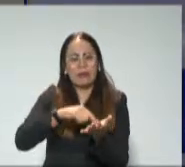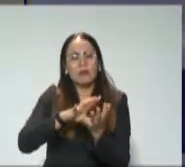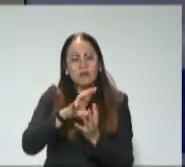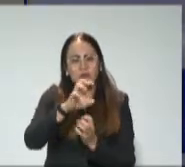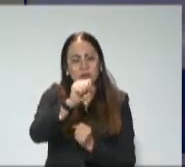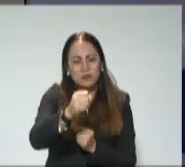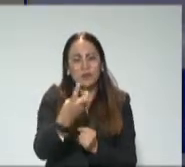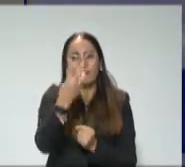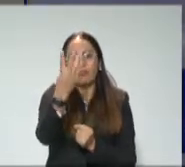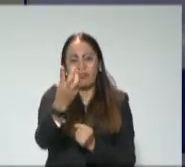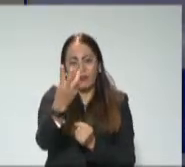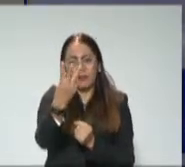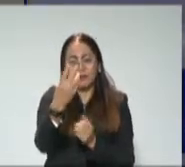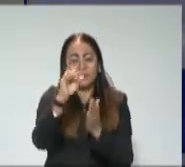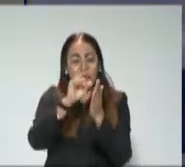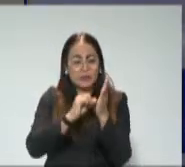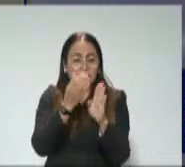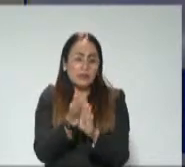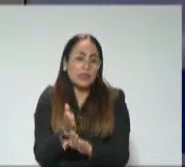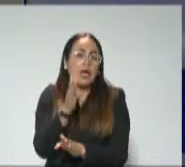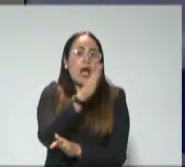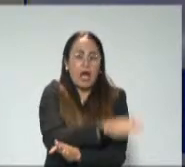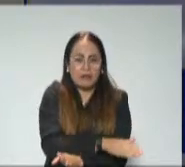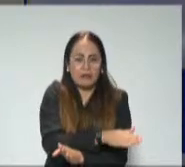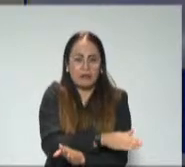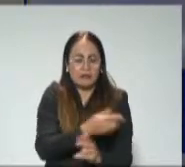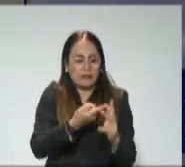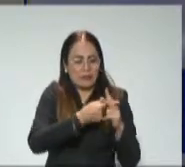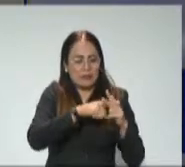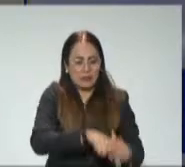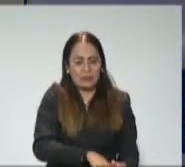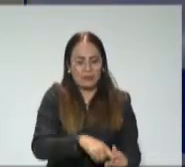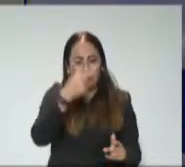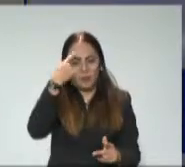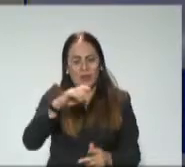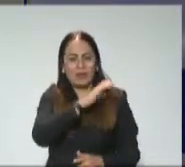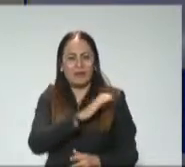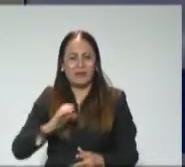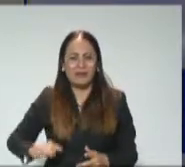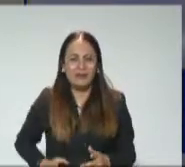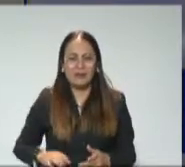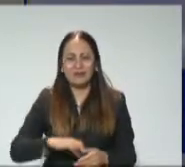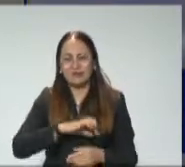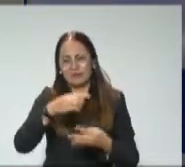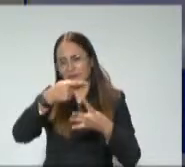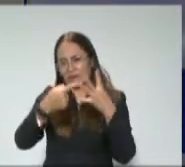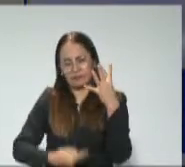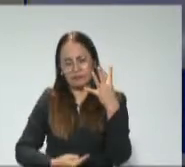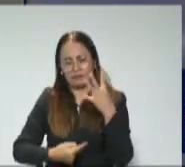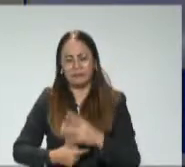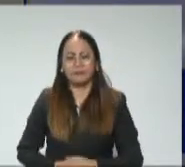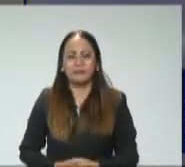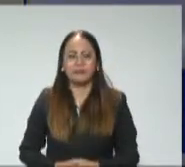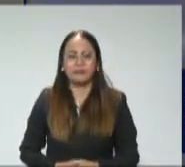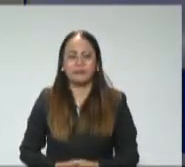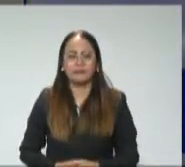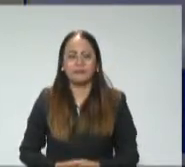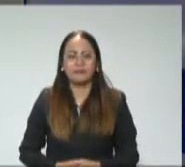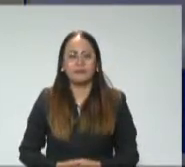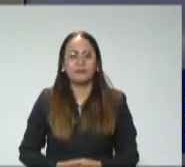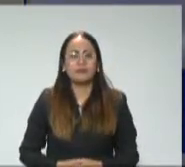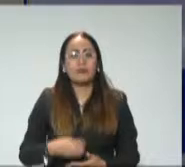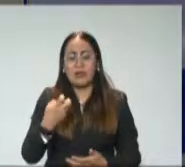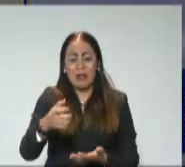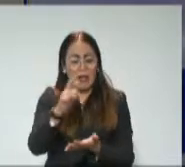tres meses antes de el inicio del proceso electoral En consecuencia A falta de